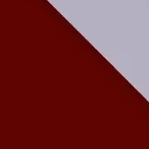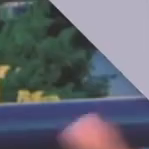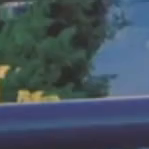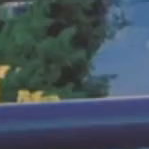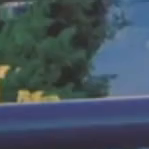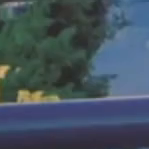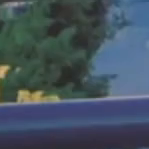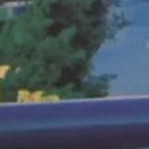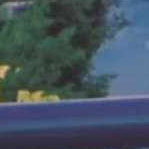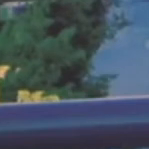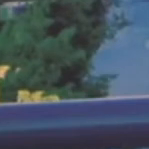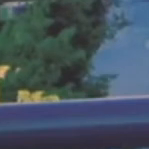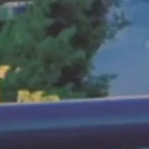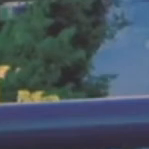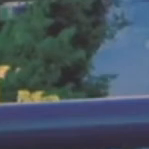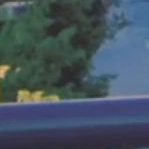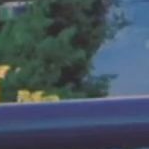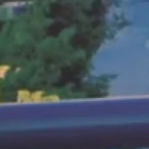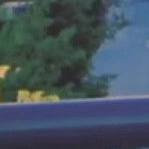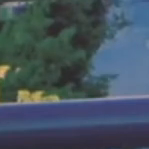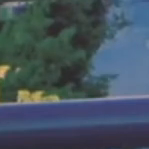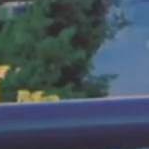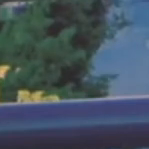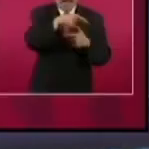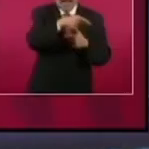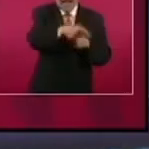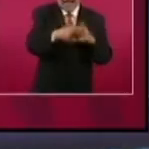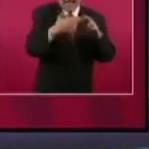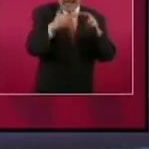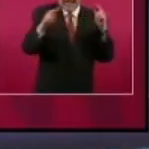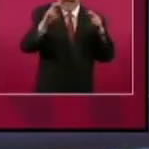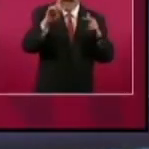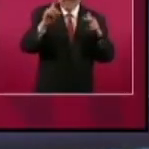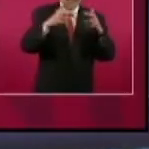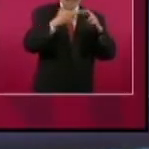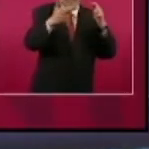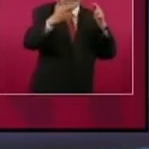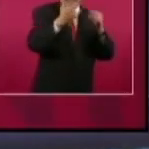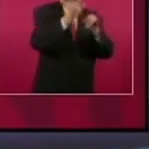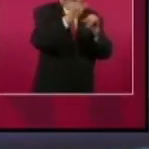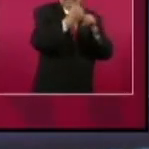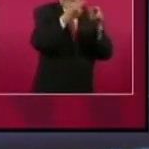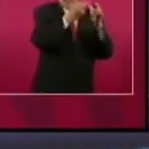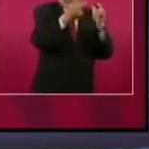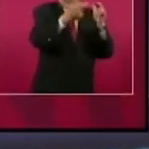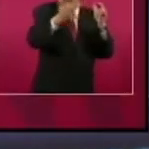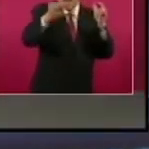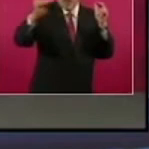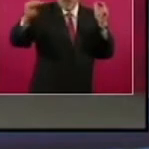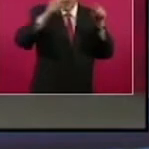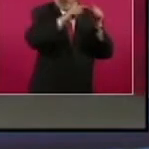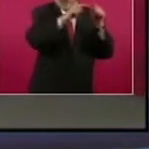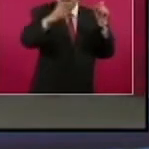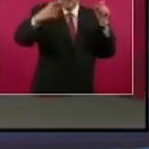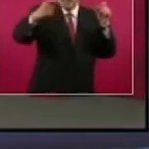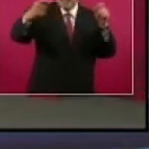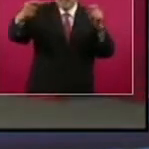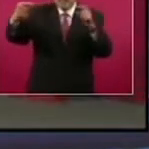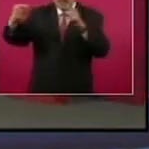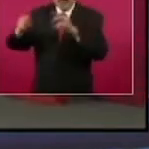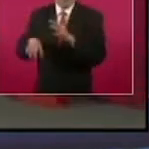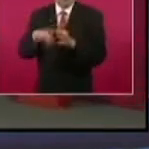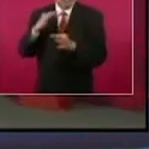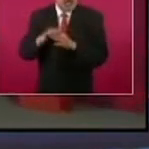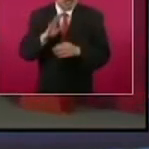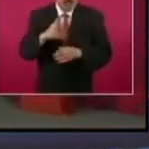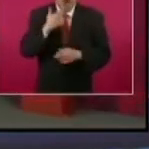el gobierno de la cuarta transformación quiere garantizar el acceso a internet gratuito en plazas